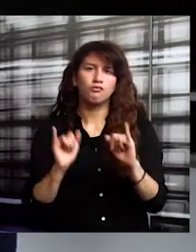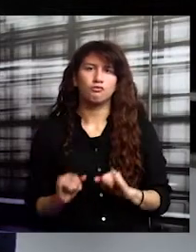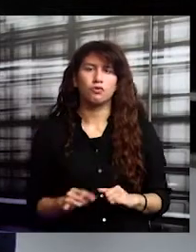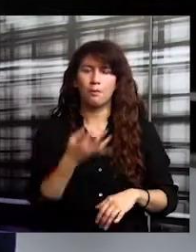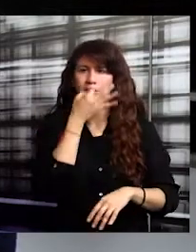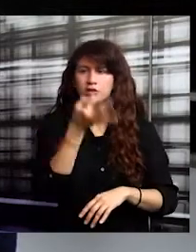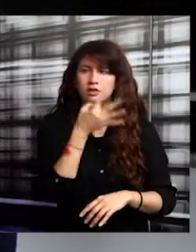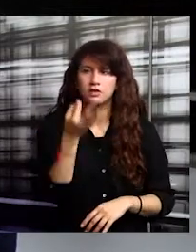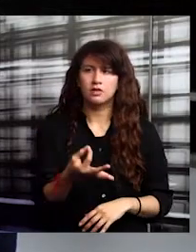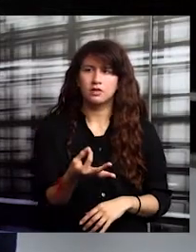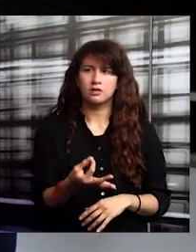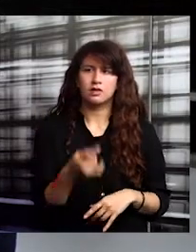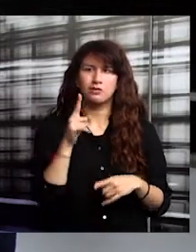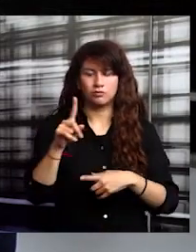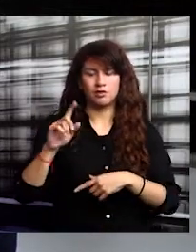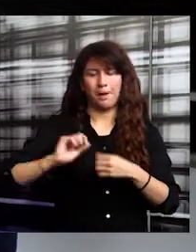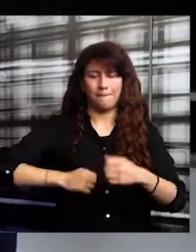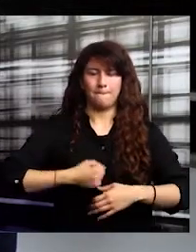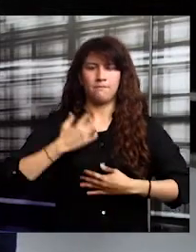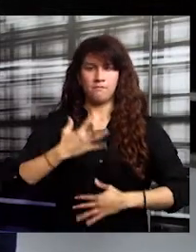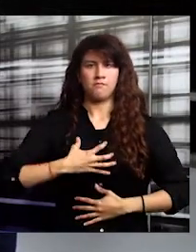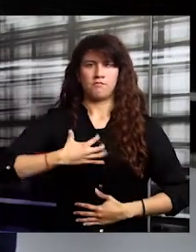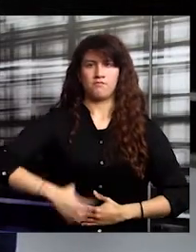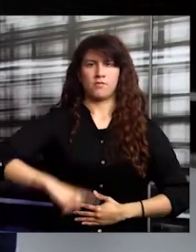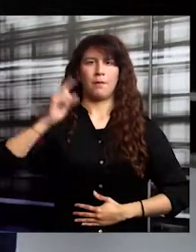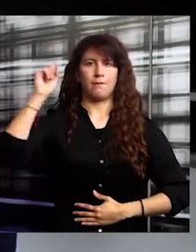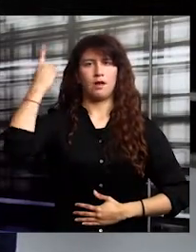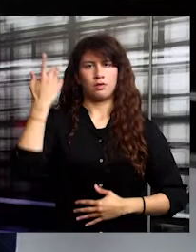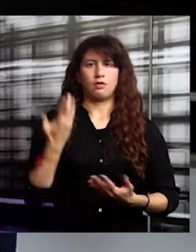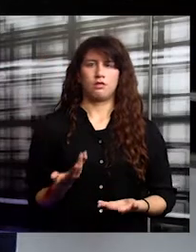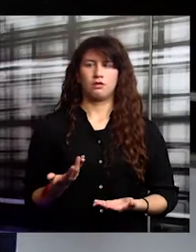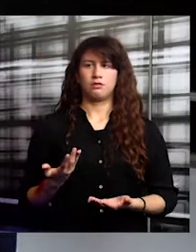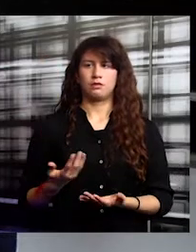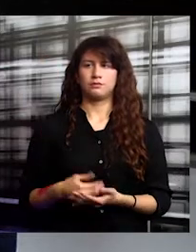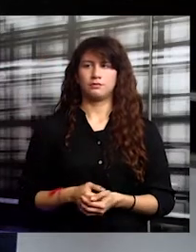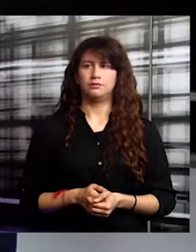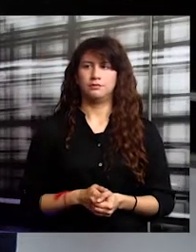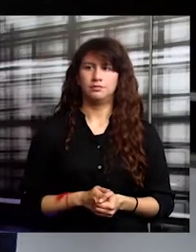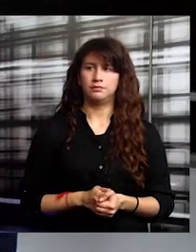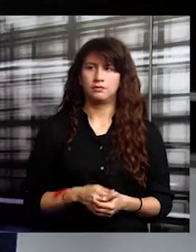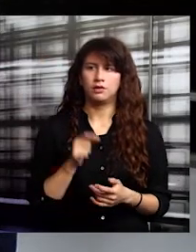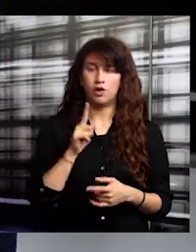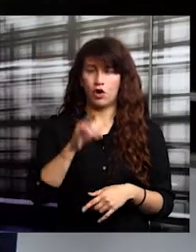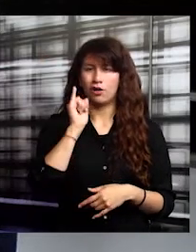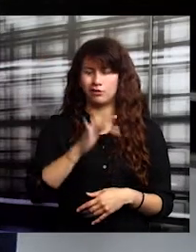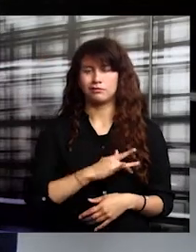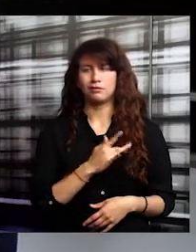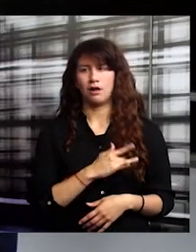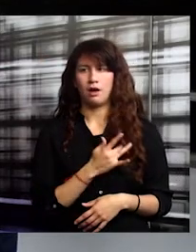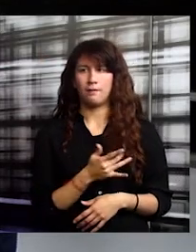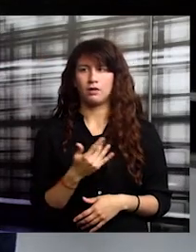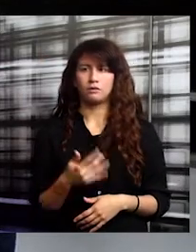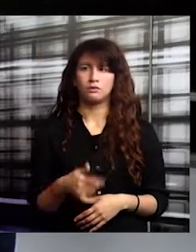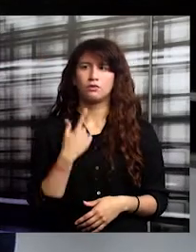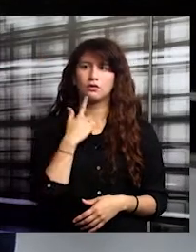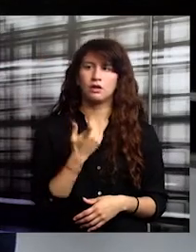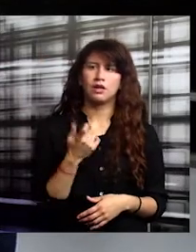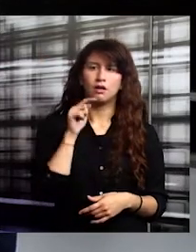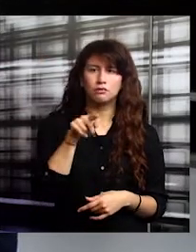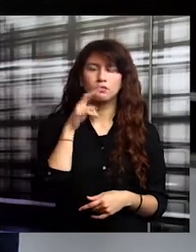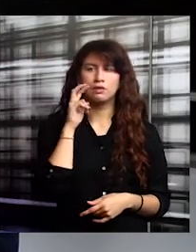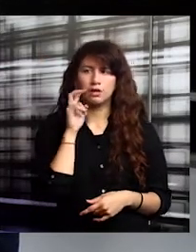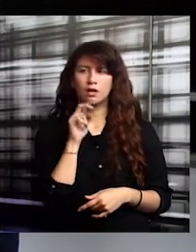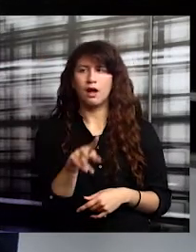salvedad. Y lo que sí lamento es que esto se tenga que dar por la situación, en cierto modo, de violencia,